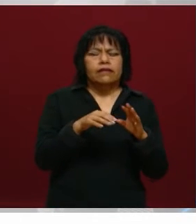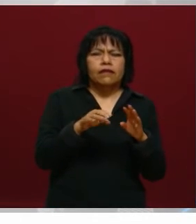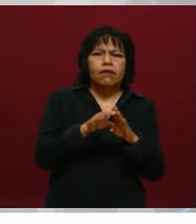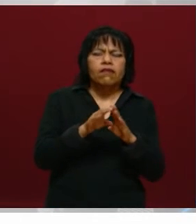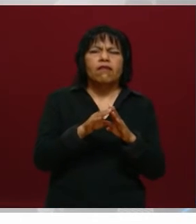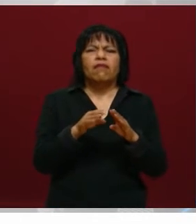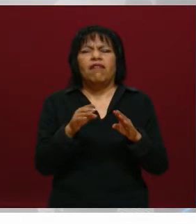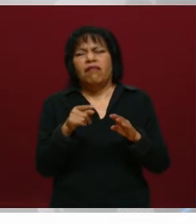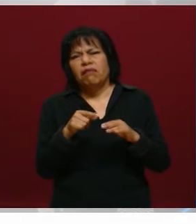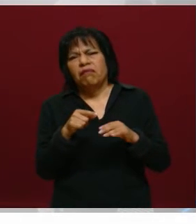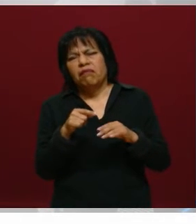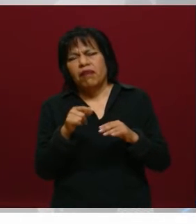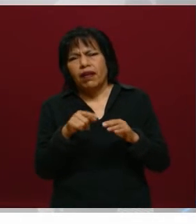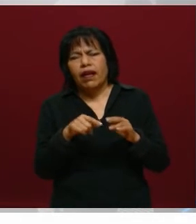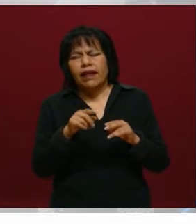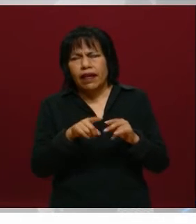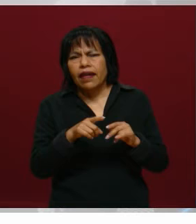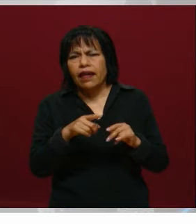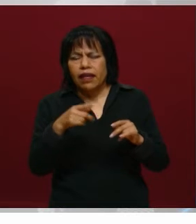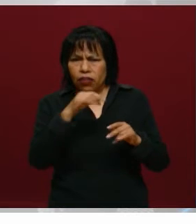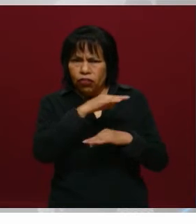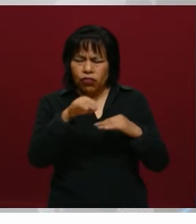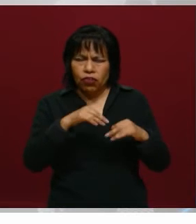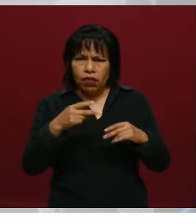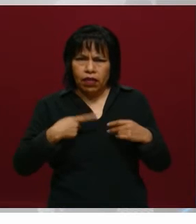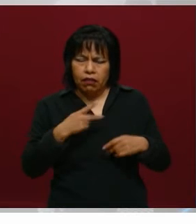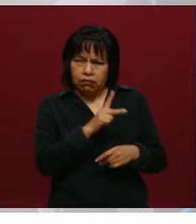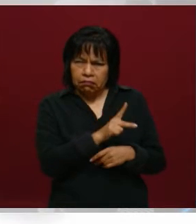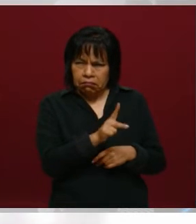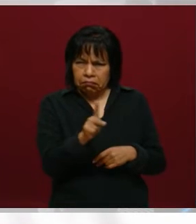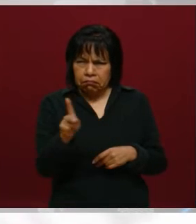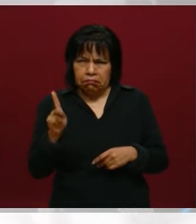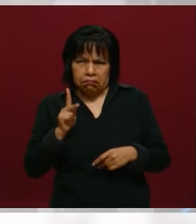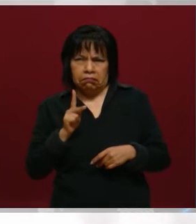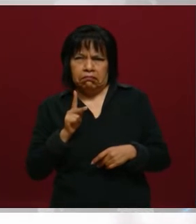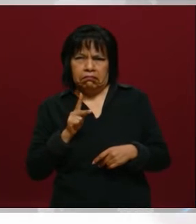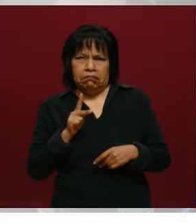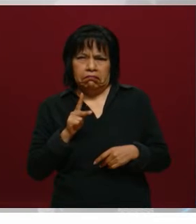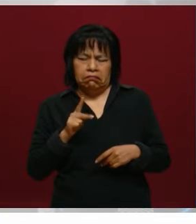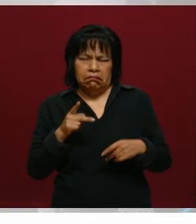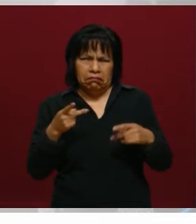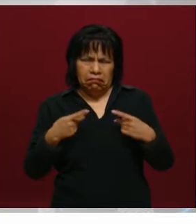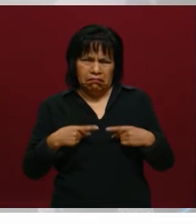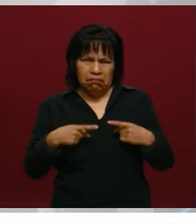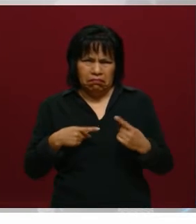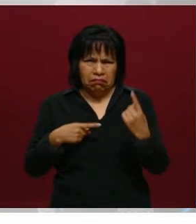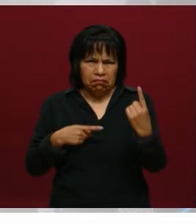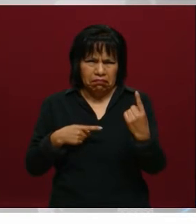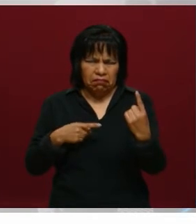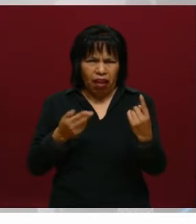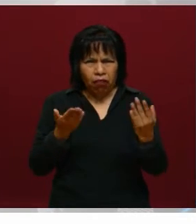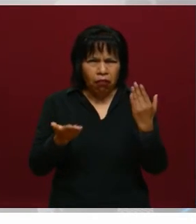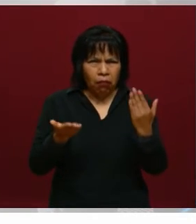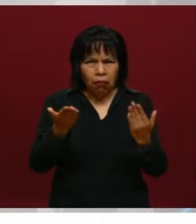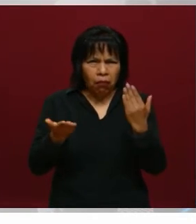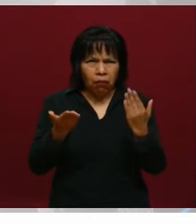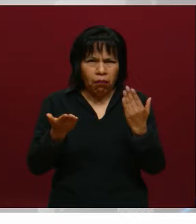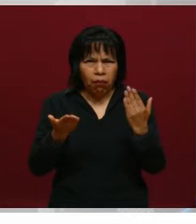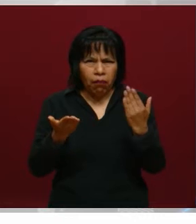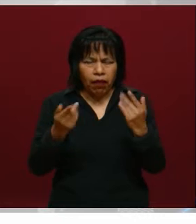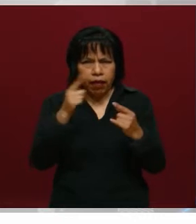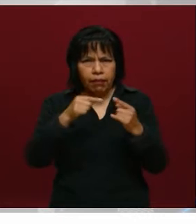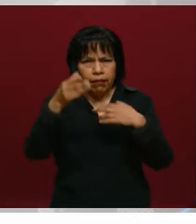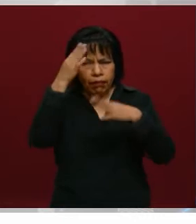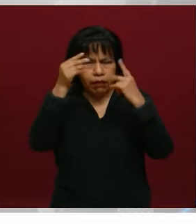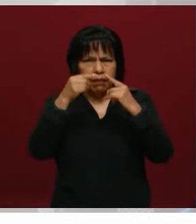acercamiento el lector dialoga consigo mismo con pretexto justo del personaje y esto le permita sacar el máximo provecho para su